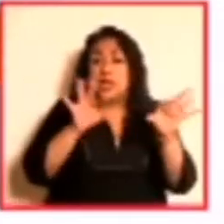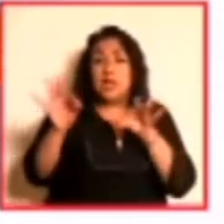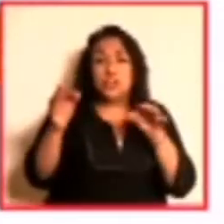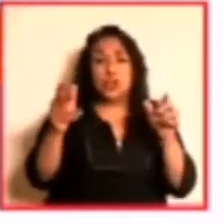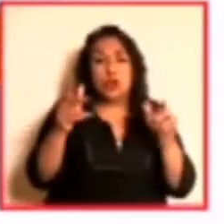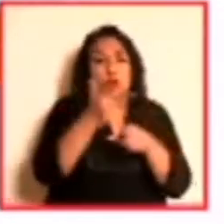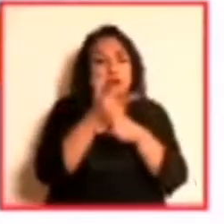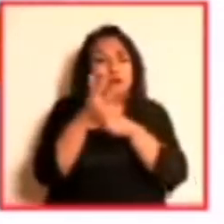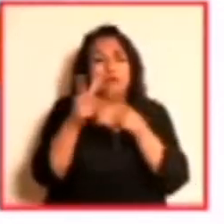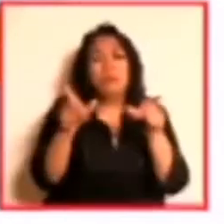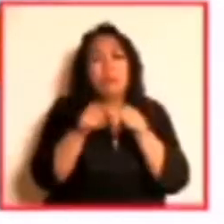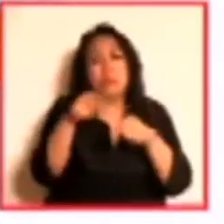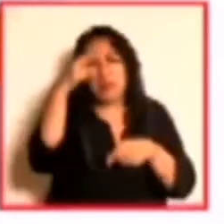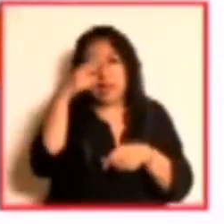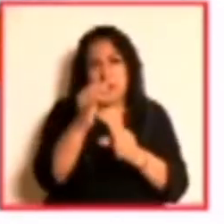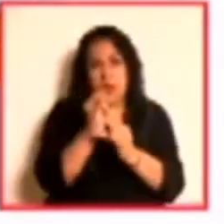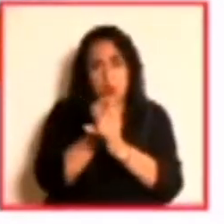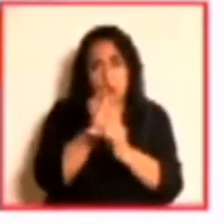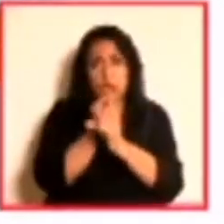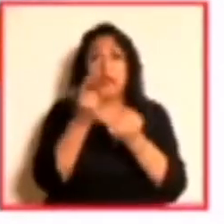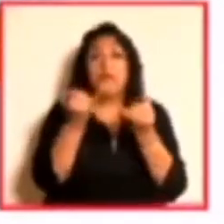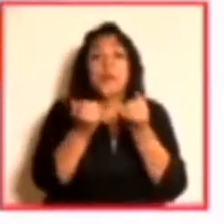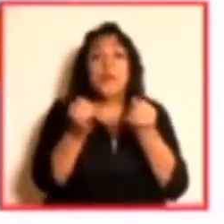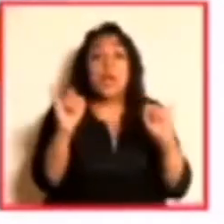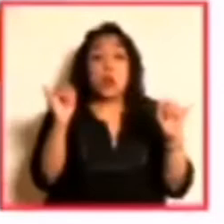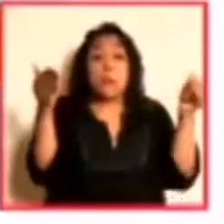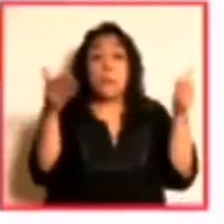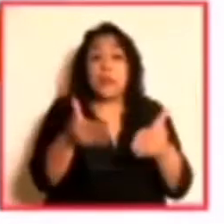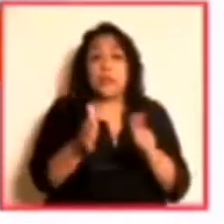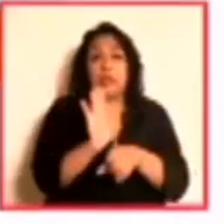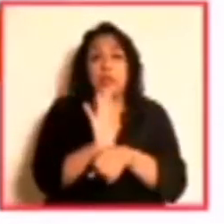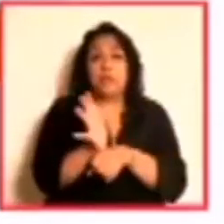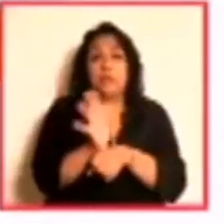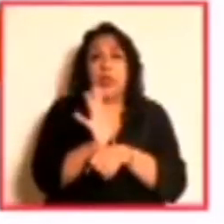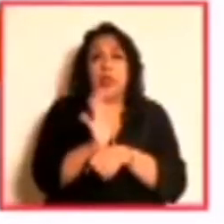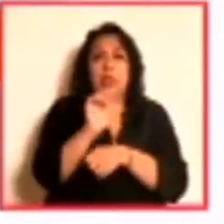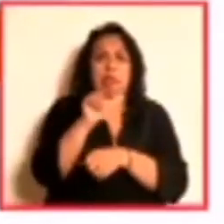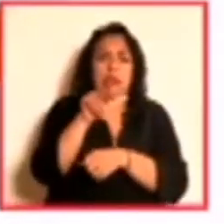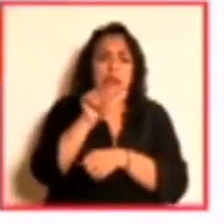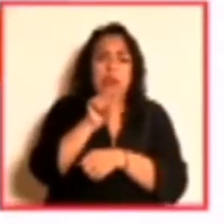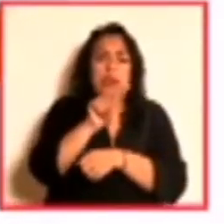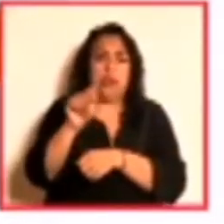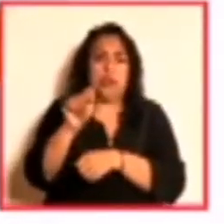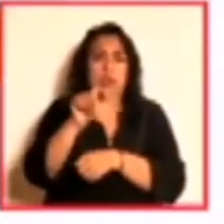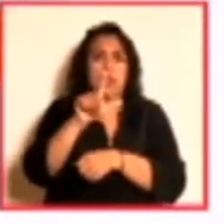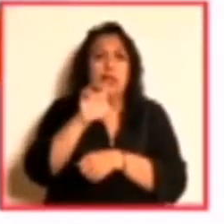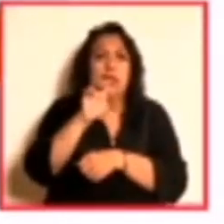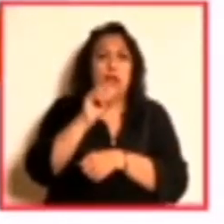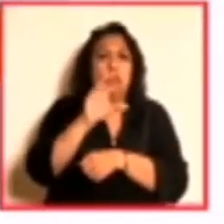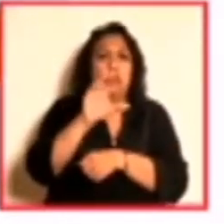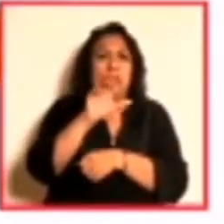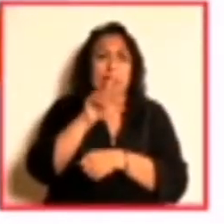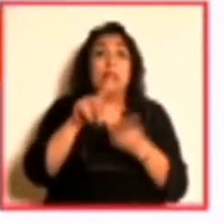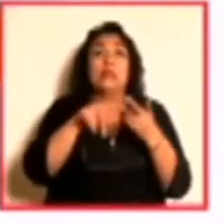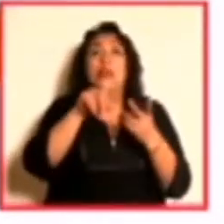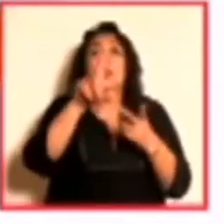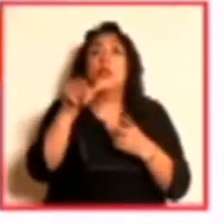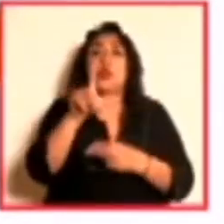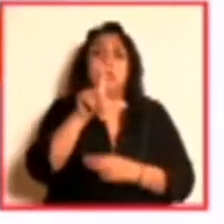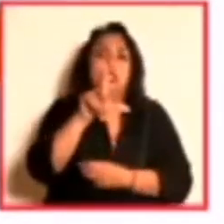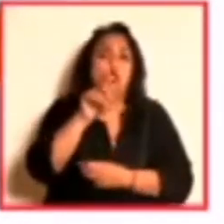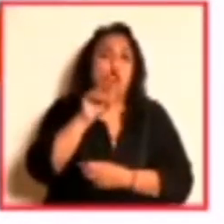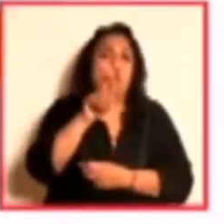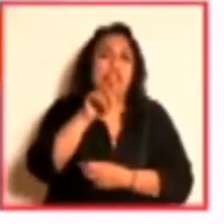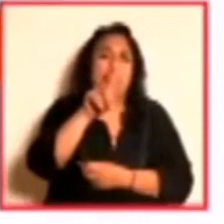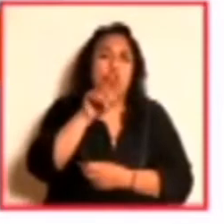cortometrajes mexicano en línea. En la inauguración se presentará la película Annette de Leos Carax. Posteriormente Lorenzo Vigas